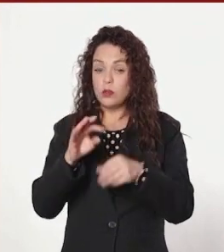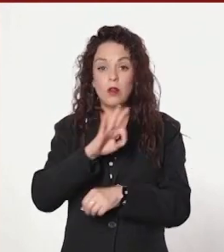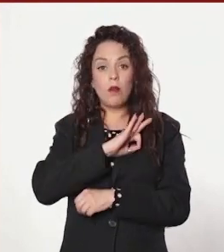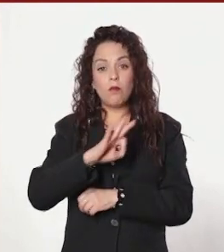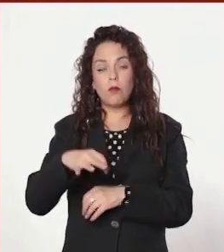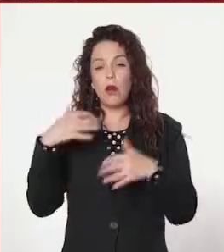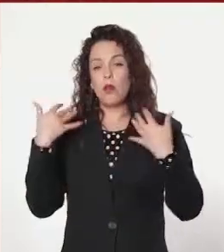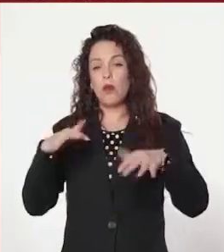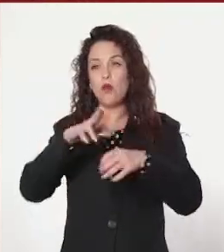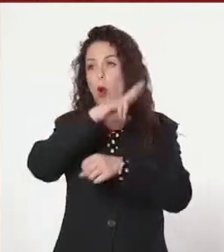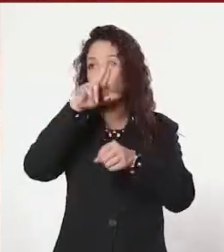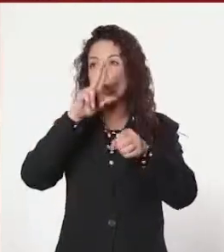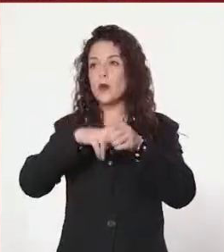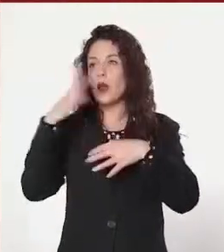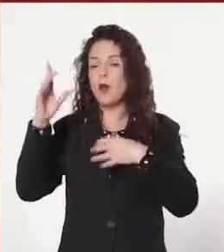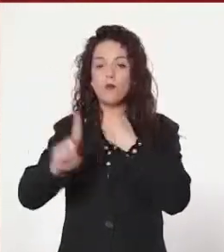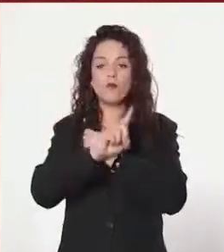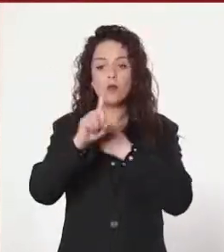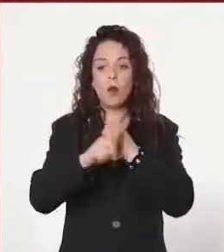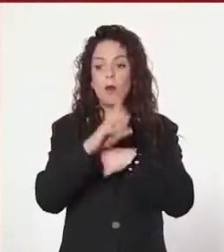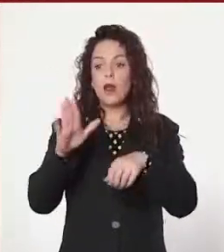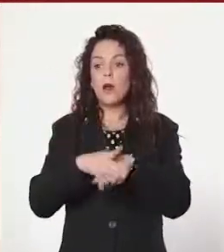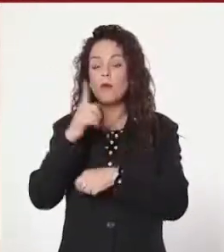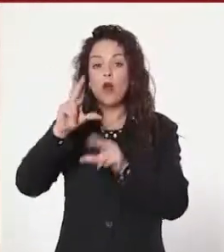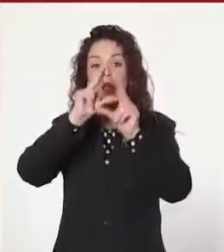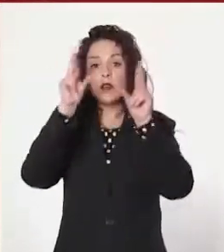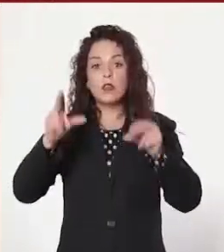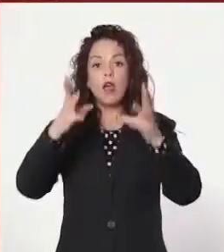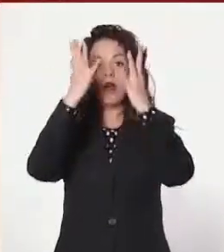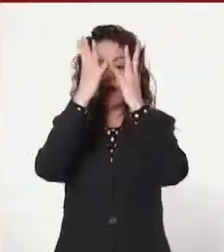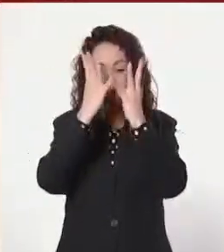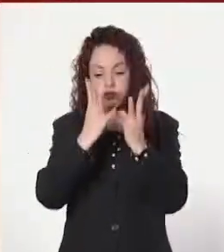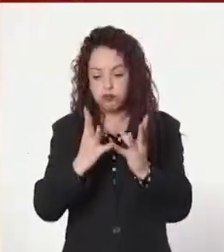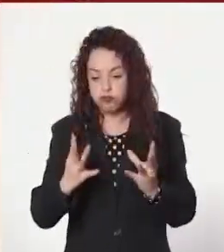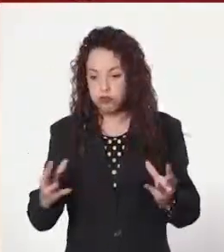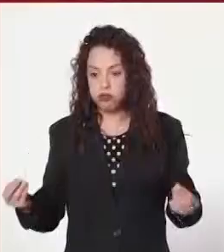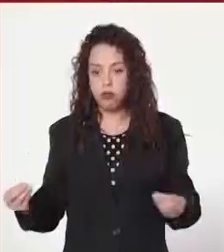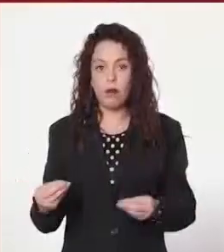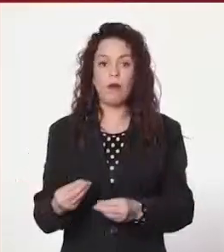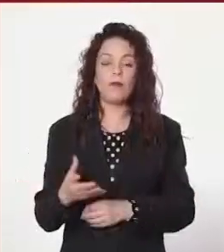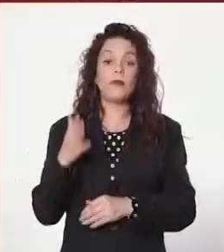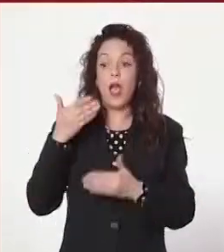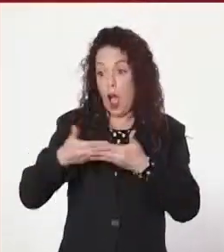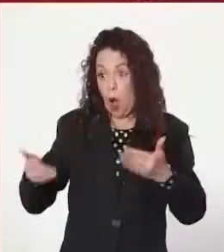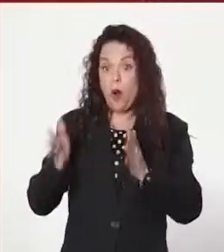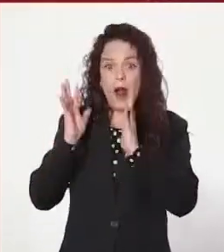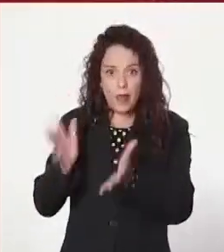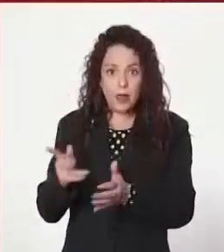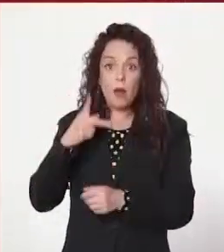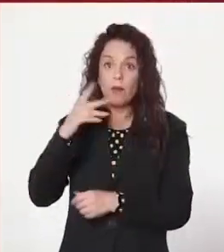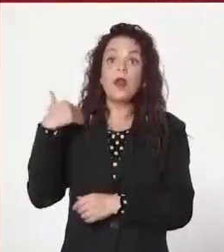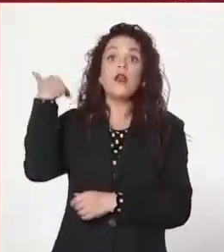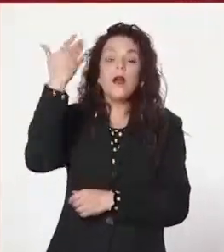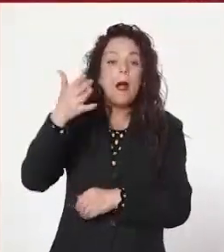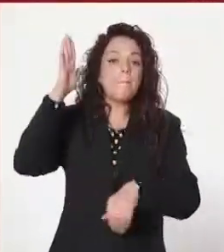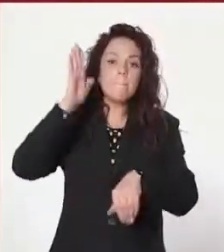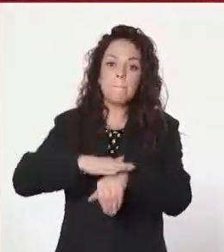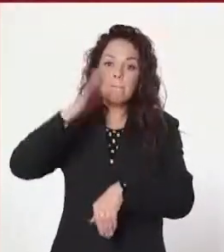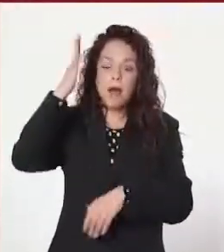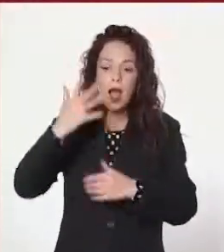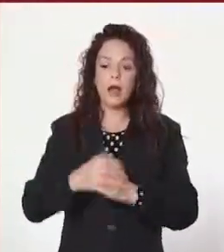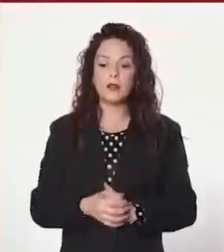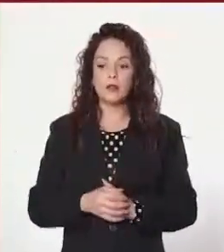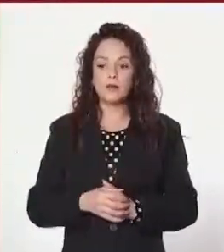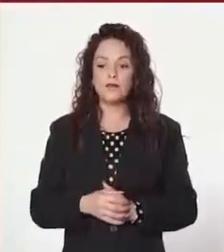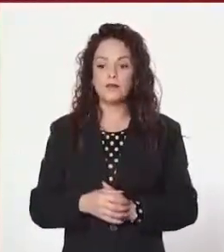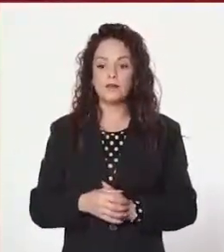catástrofes naturales terribles porque se van a empezar a derretir los glaciales, más de lo que ya se están derritiendo ahorita. Y bueno, va a haber migraciones de animales que